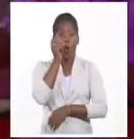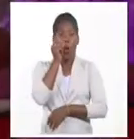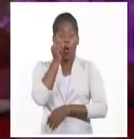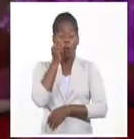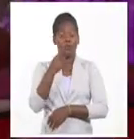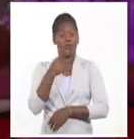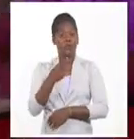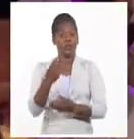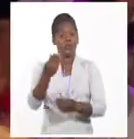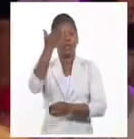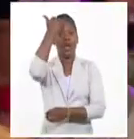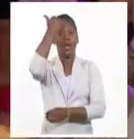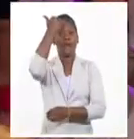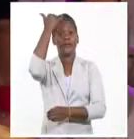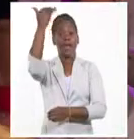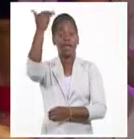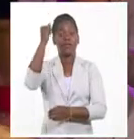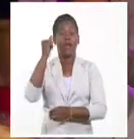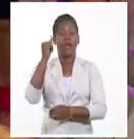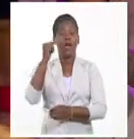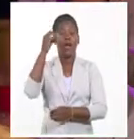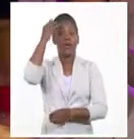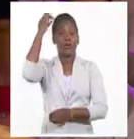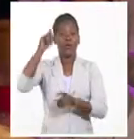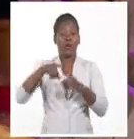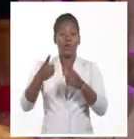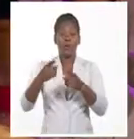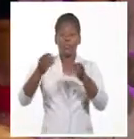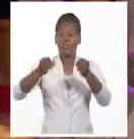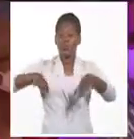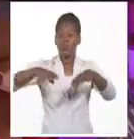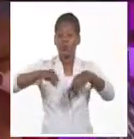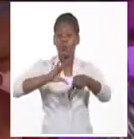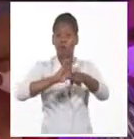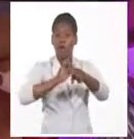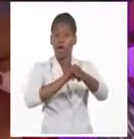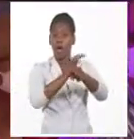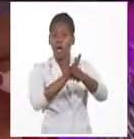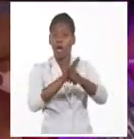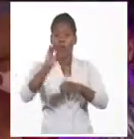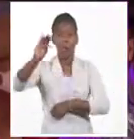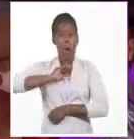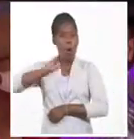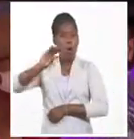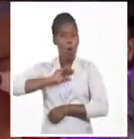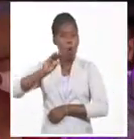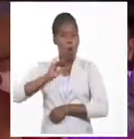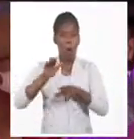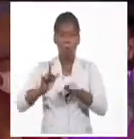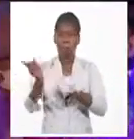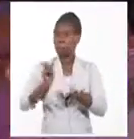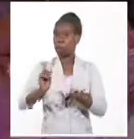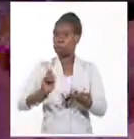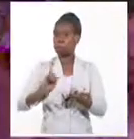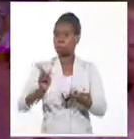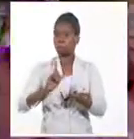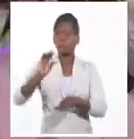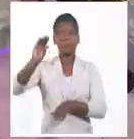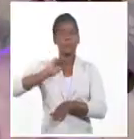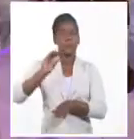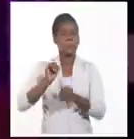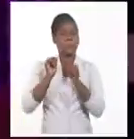protección salarial que recibió durante la pandemia. El director de la Escuela Elemental de Arte contó de su satisfacción porque en esos